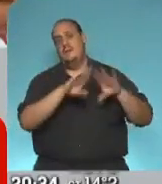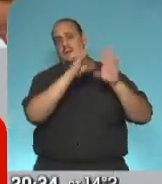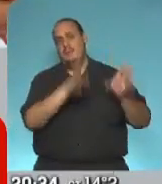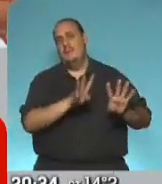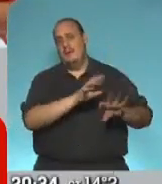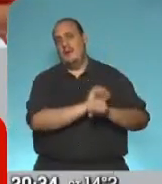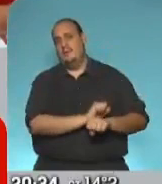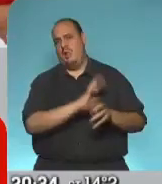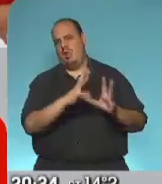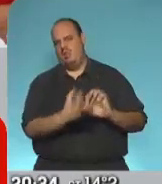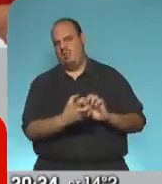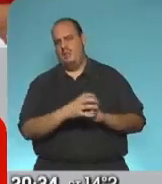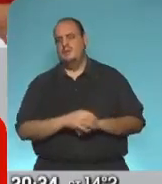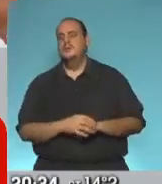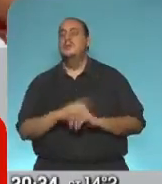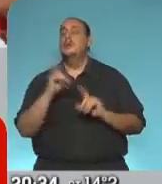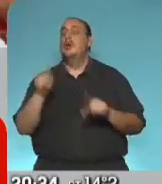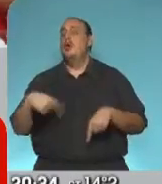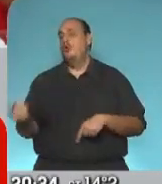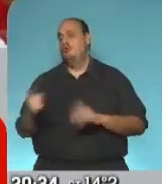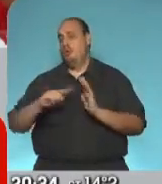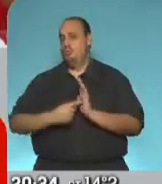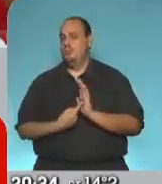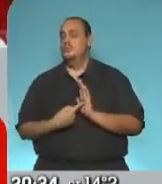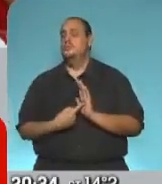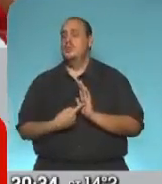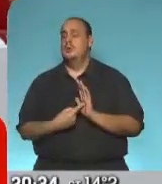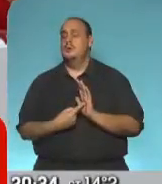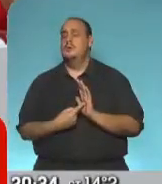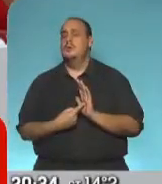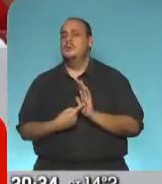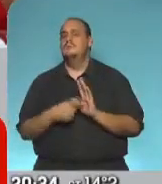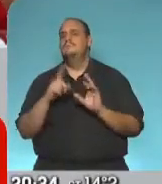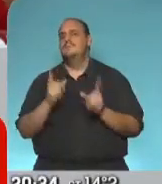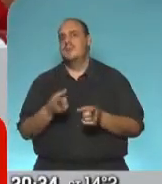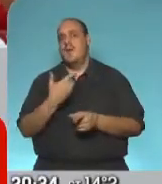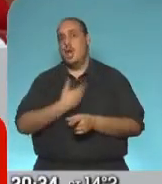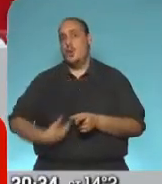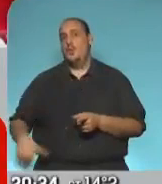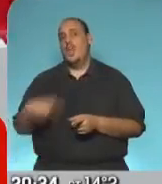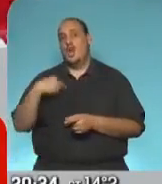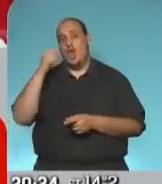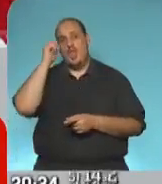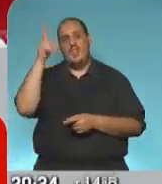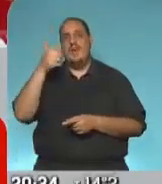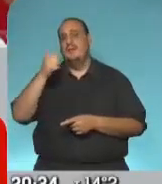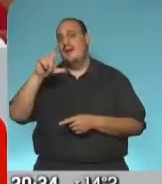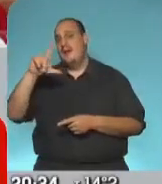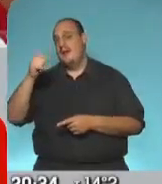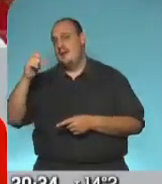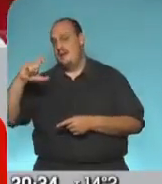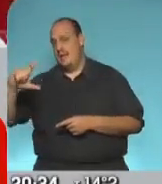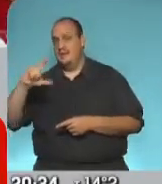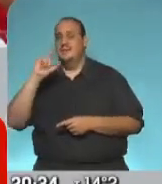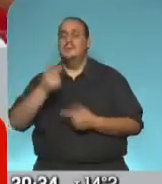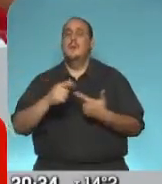otro dato a tener en cuenta, como decías, es la idea del gobierno que refuerzan Alac, que reforzó